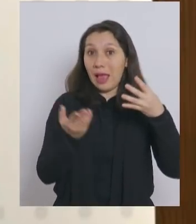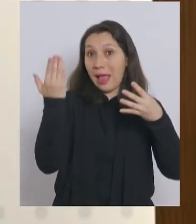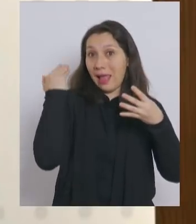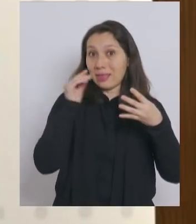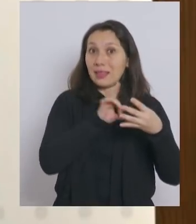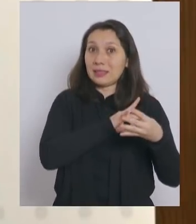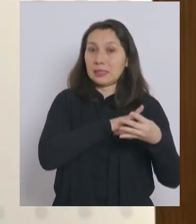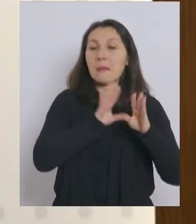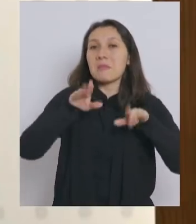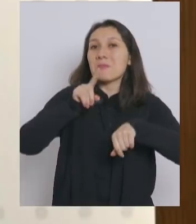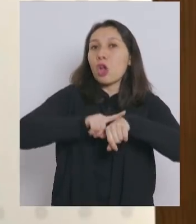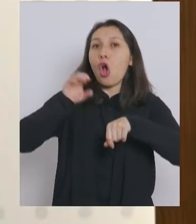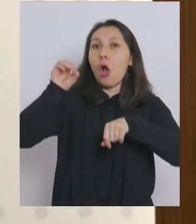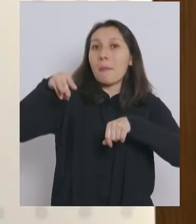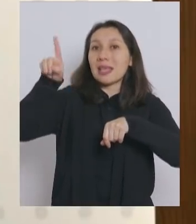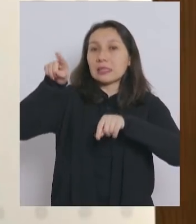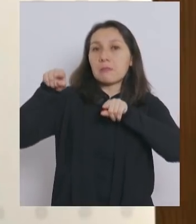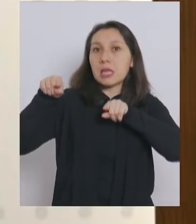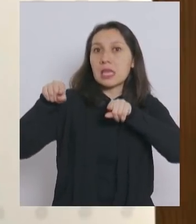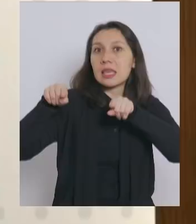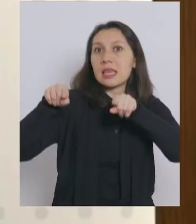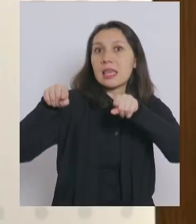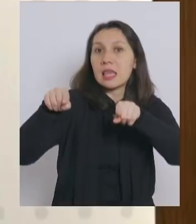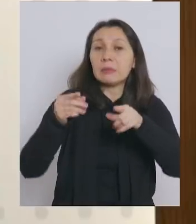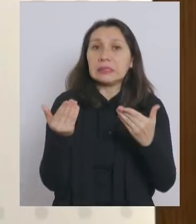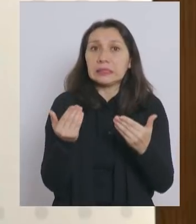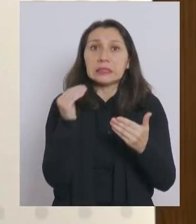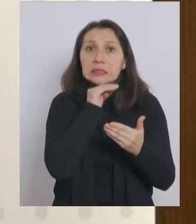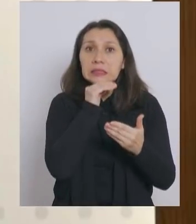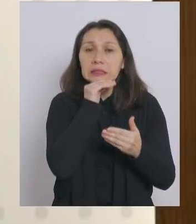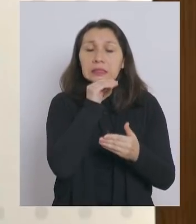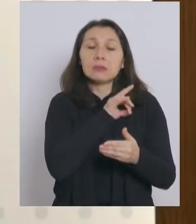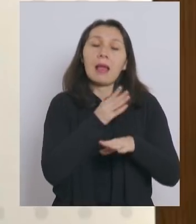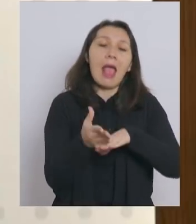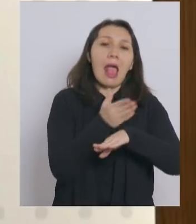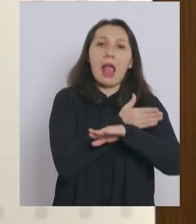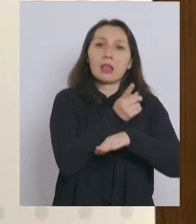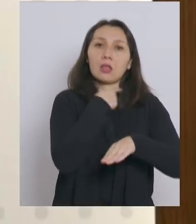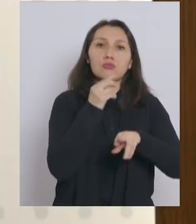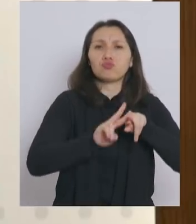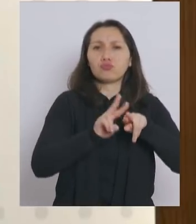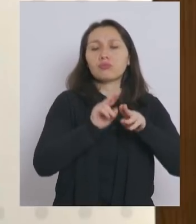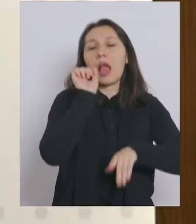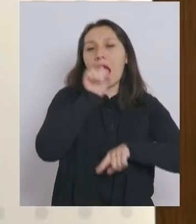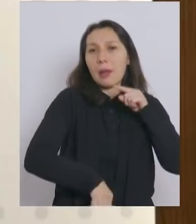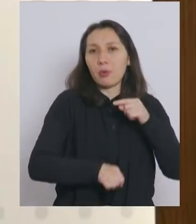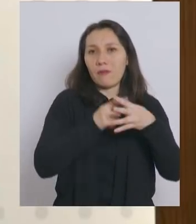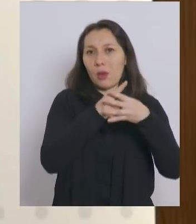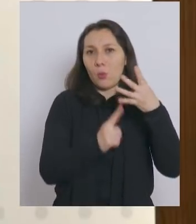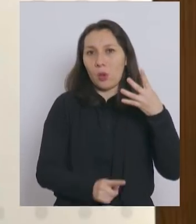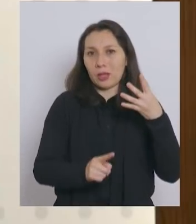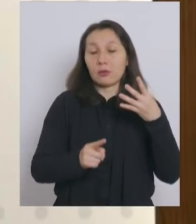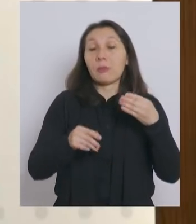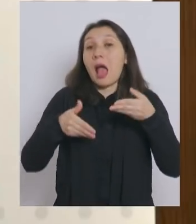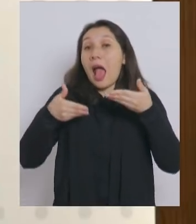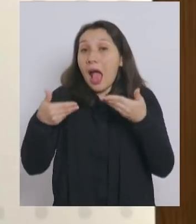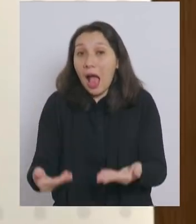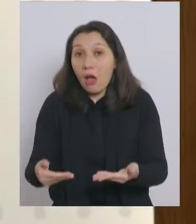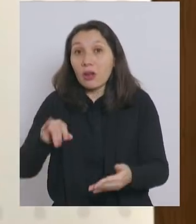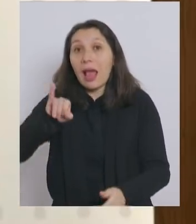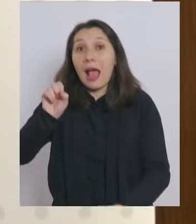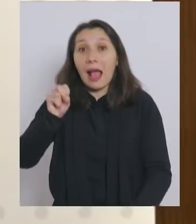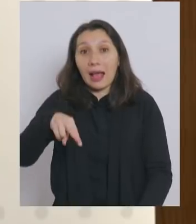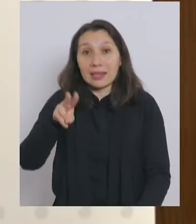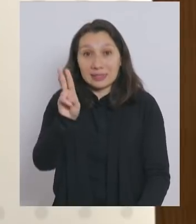fondo íbamos en paralelo con la OMS y ante la necesidad de tener vacunas, nosotros nos adelantamos y hicimos estas autorizaciones. Pero en caso de